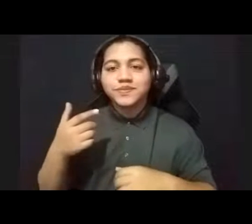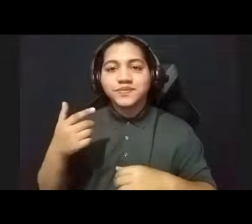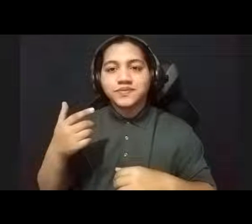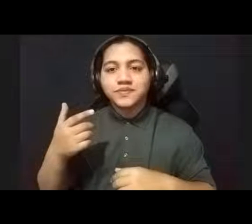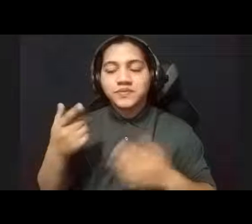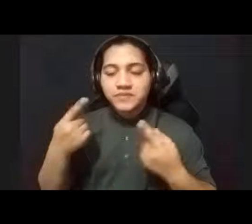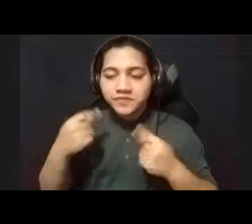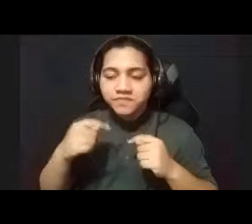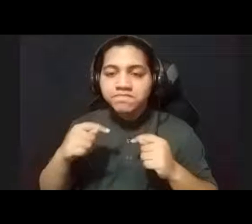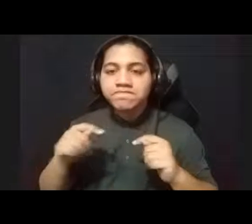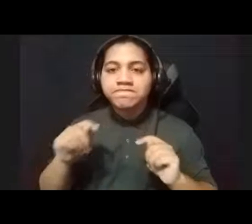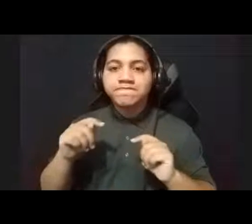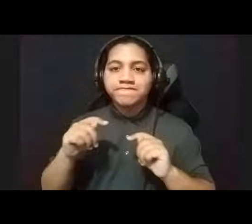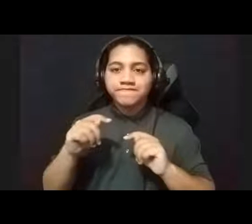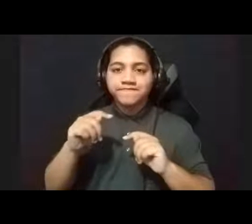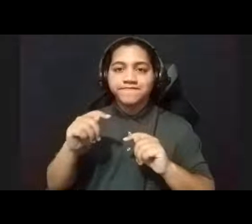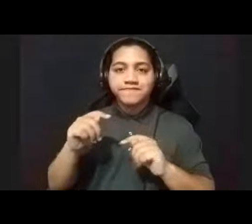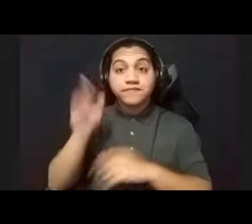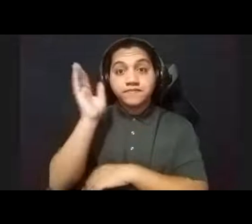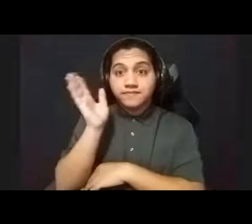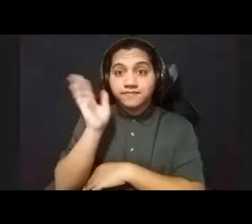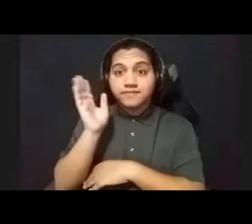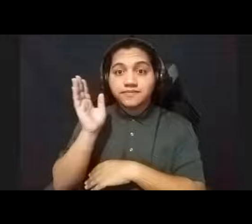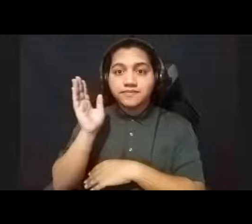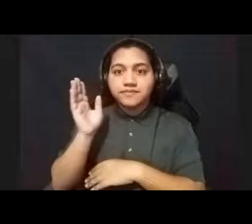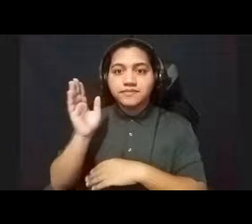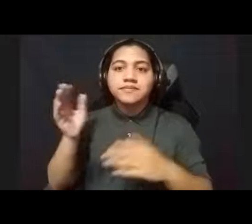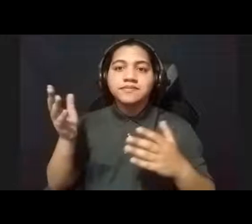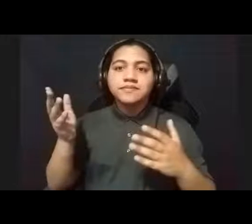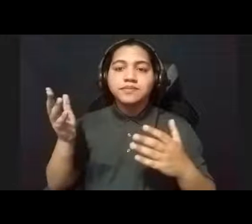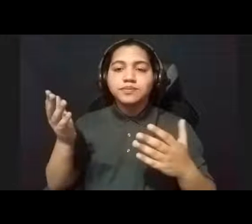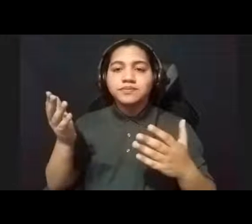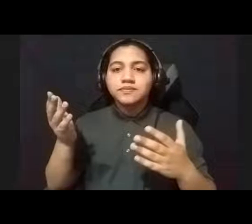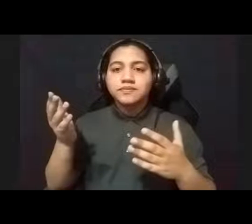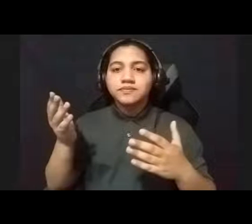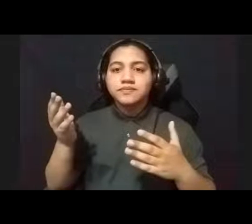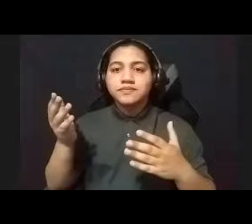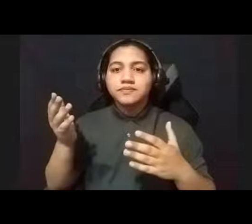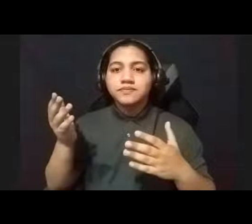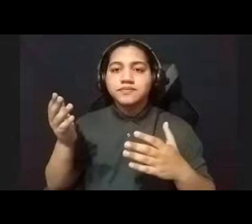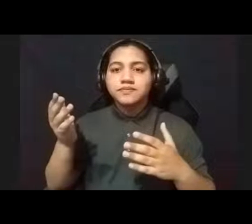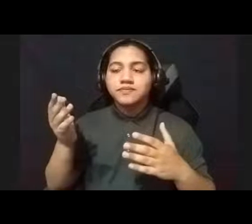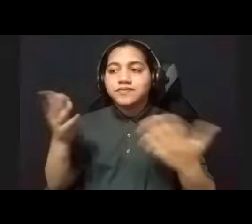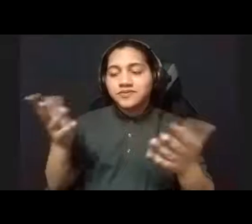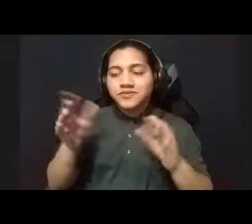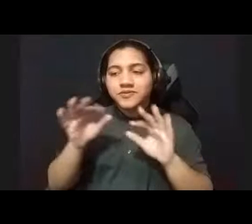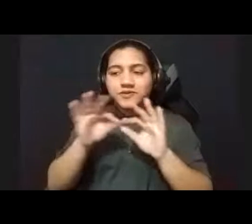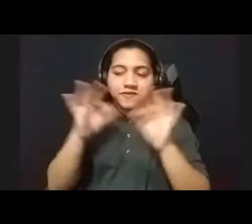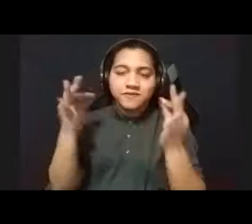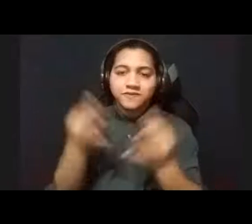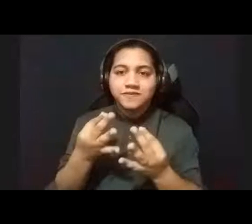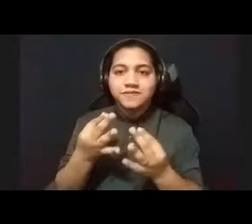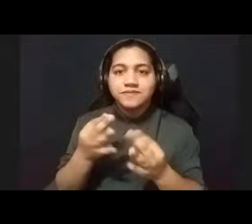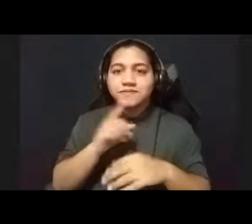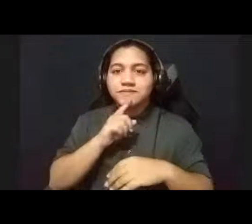posible porque esta charla tenga un ambiente familiar, porque en